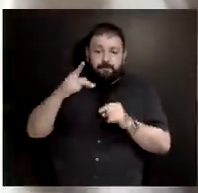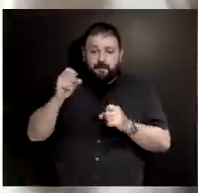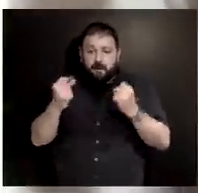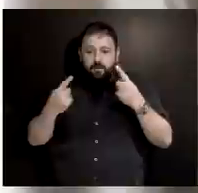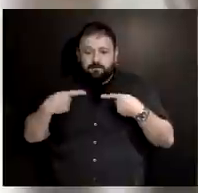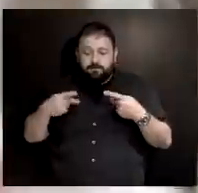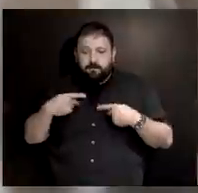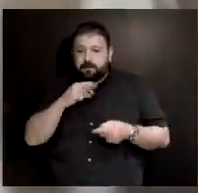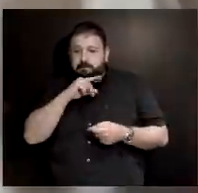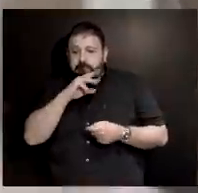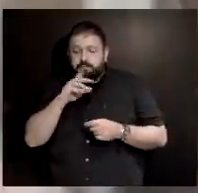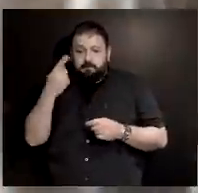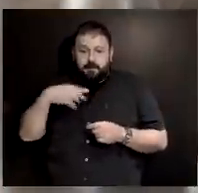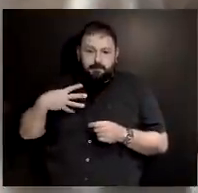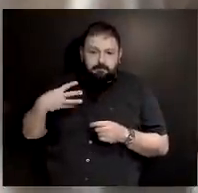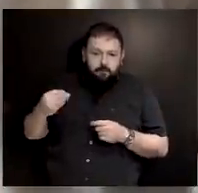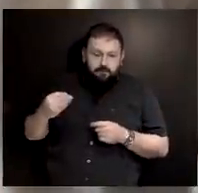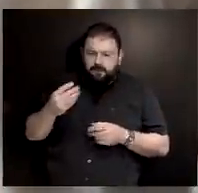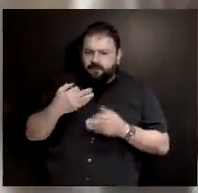por contagio, pero